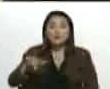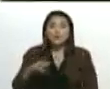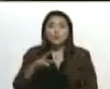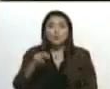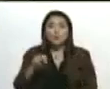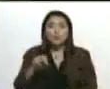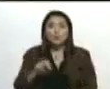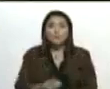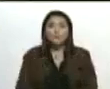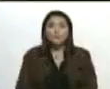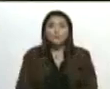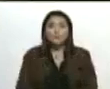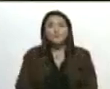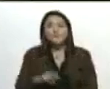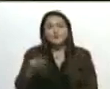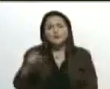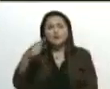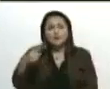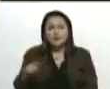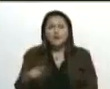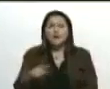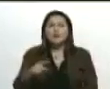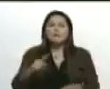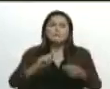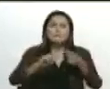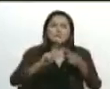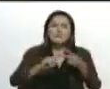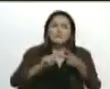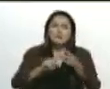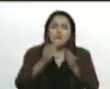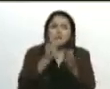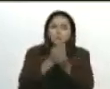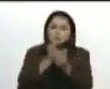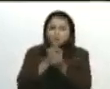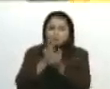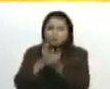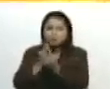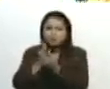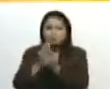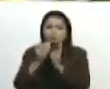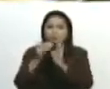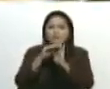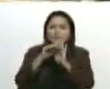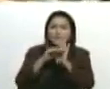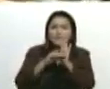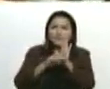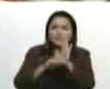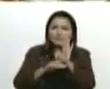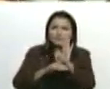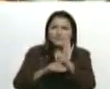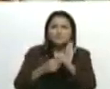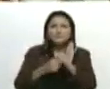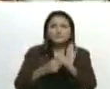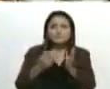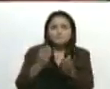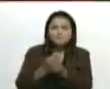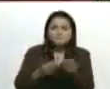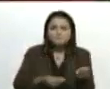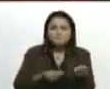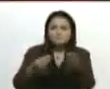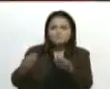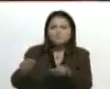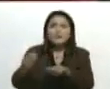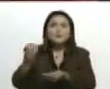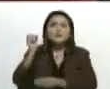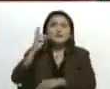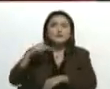Allí aparecen los recaudos en las convocatorias publicadas y en las redes sociales, aparecen los recaudos que se deben consignar. En la Asamblea